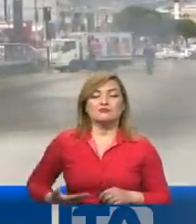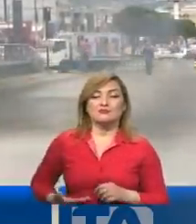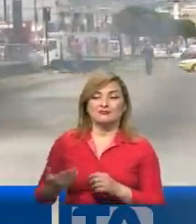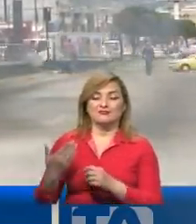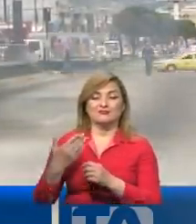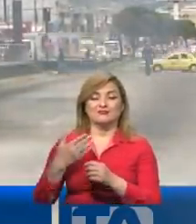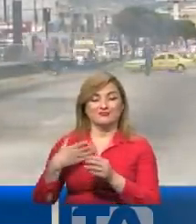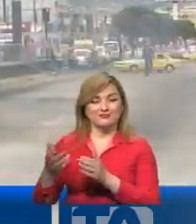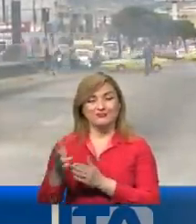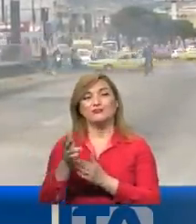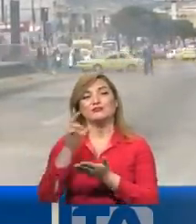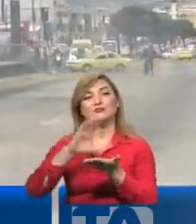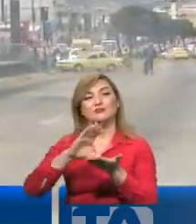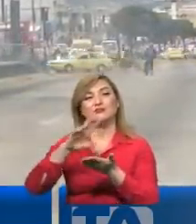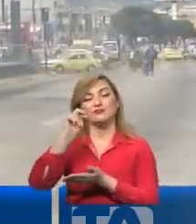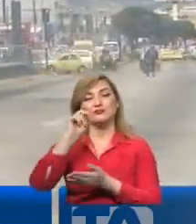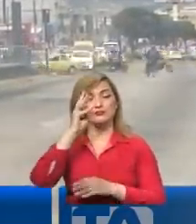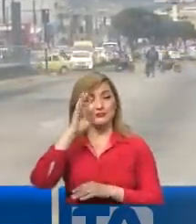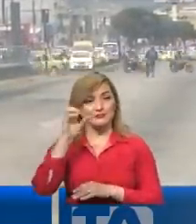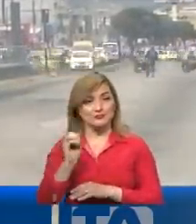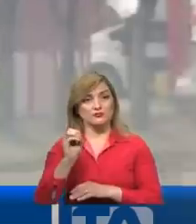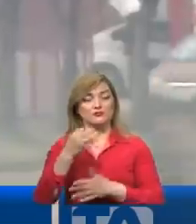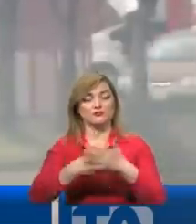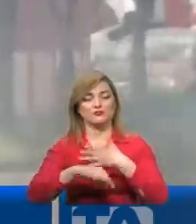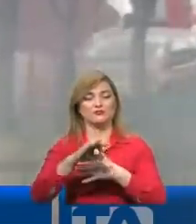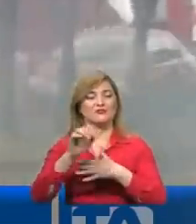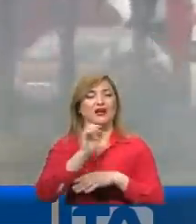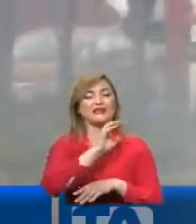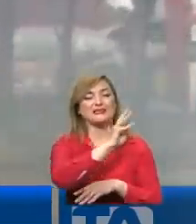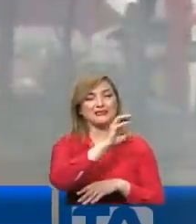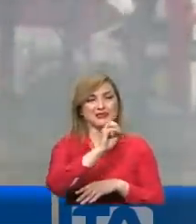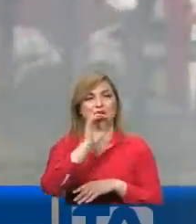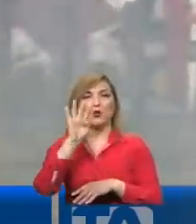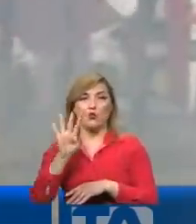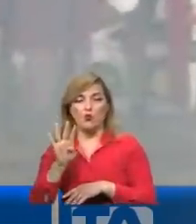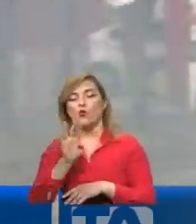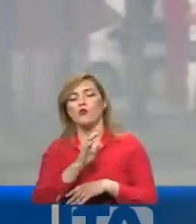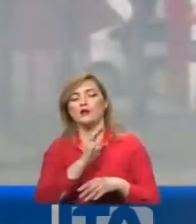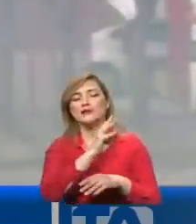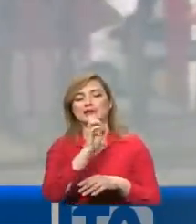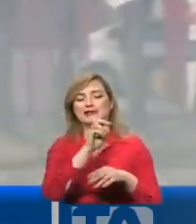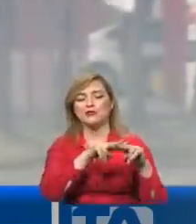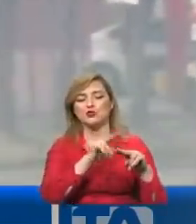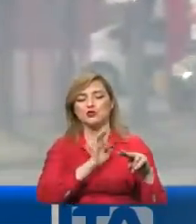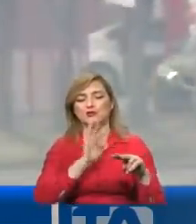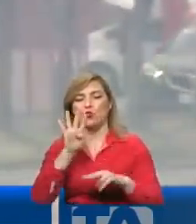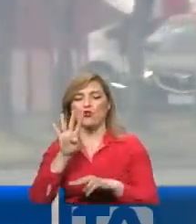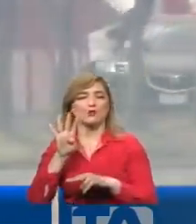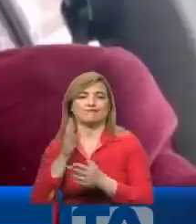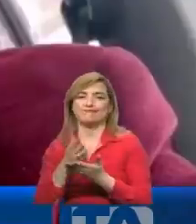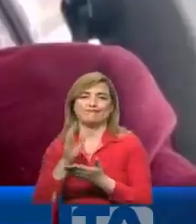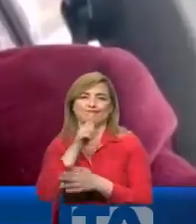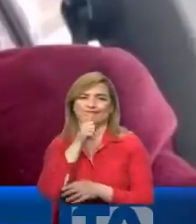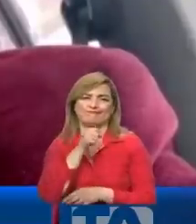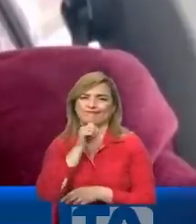60 de las 74 unidades de las que actualmente prestan el servicio serán enviadas a la revisión técnica vehicular. Las demás dejarán de